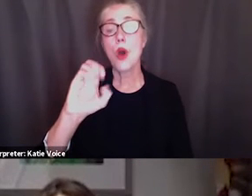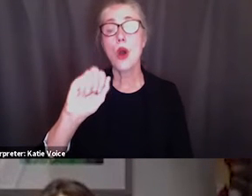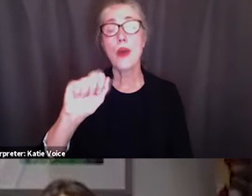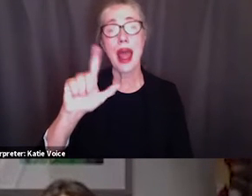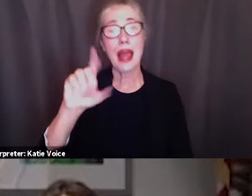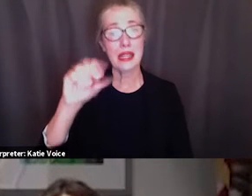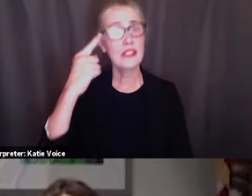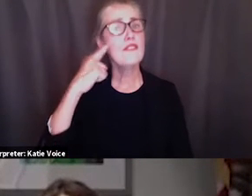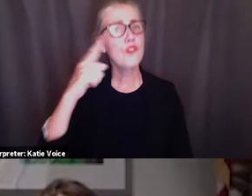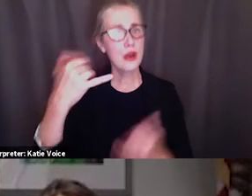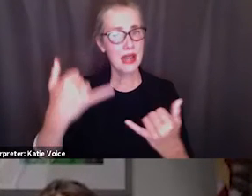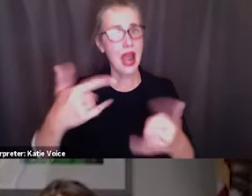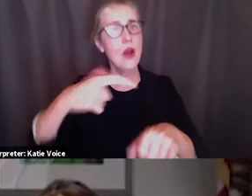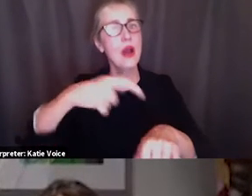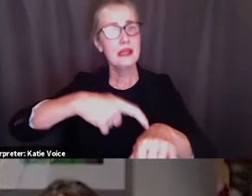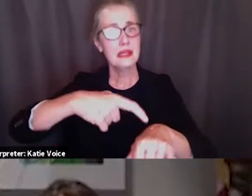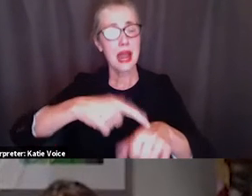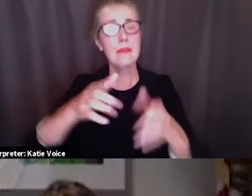públicos.